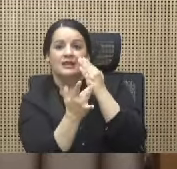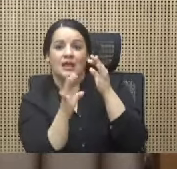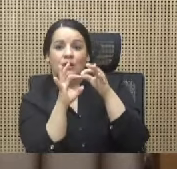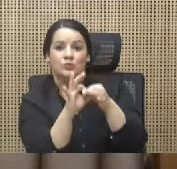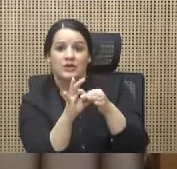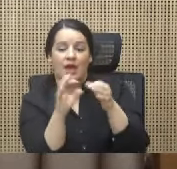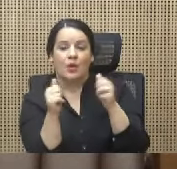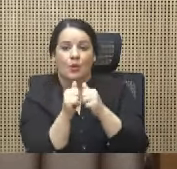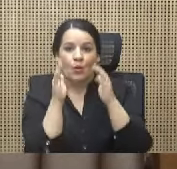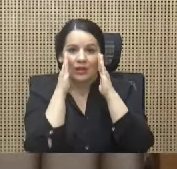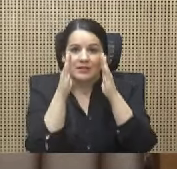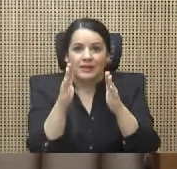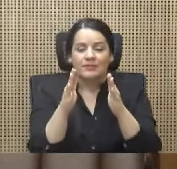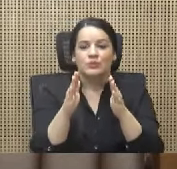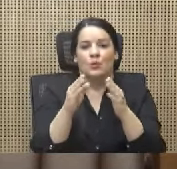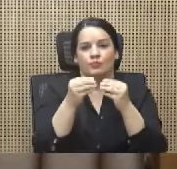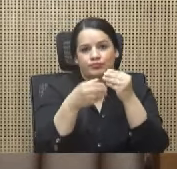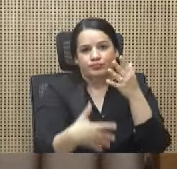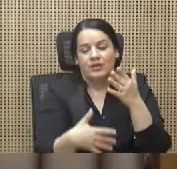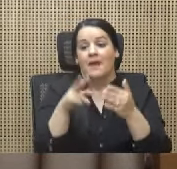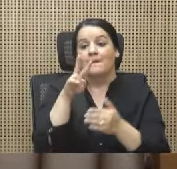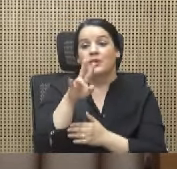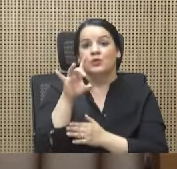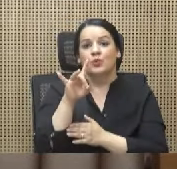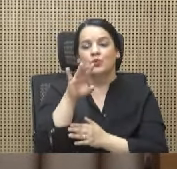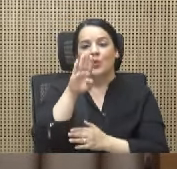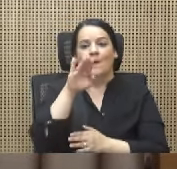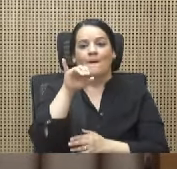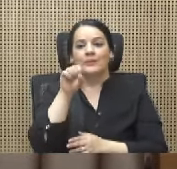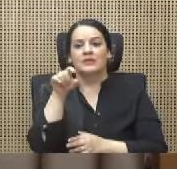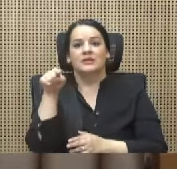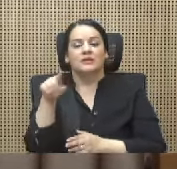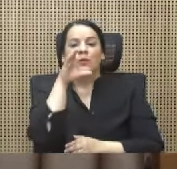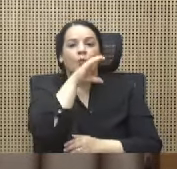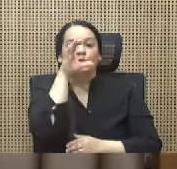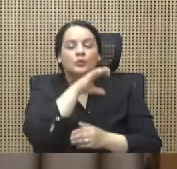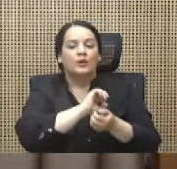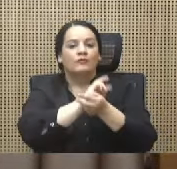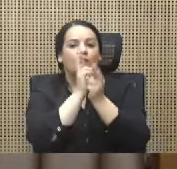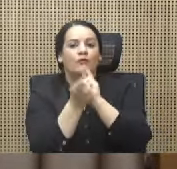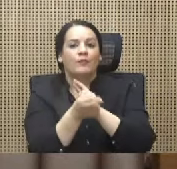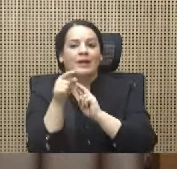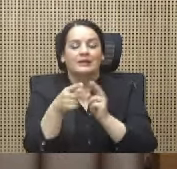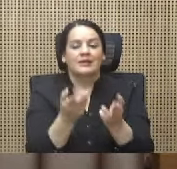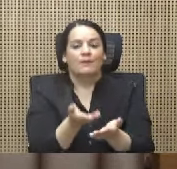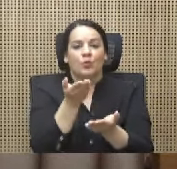etcétera. Este 28 bis se busca reformar mediante esta moción